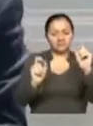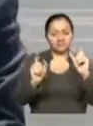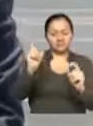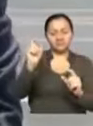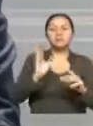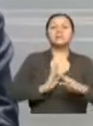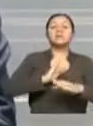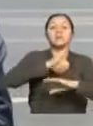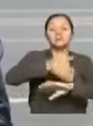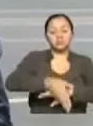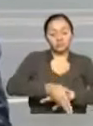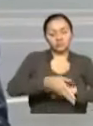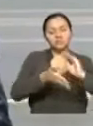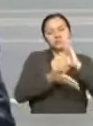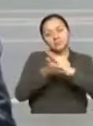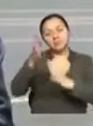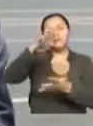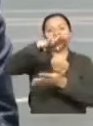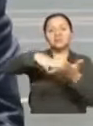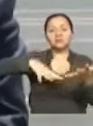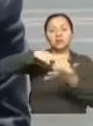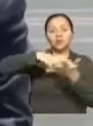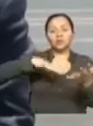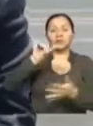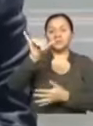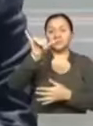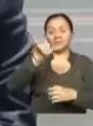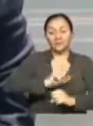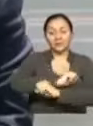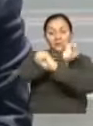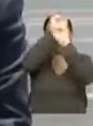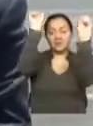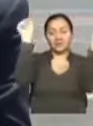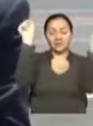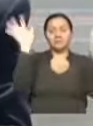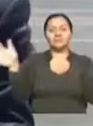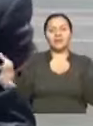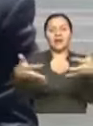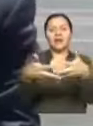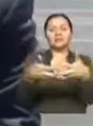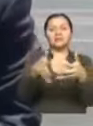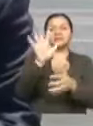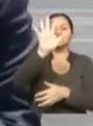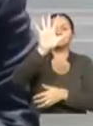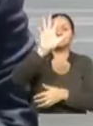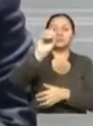pasaremos a la ciudad de Barcelona el día sábado de mañana para el enlace ciudadano.